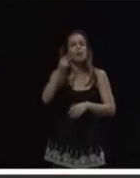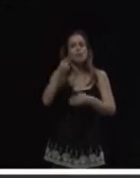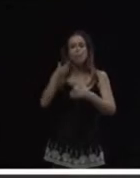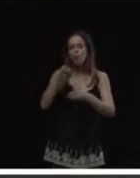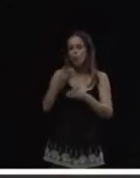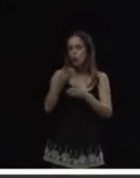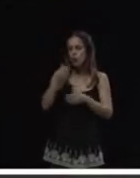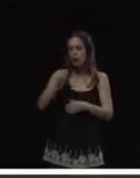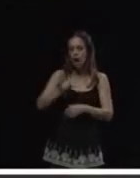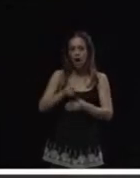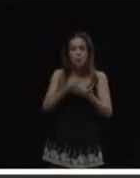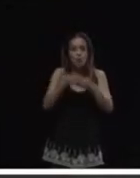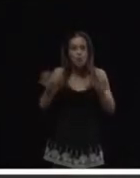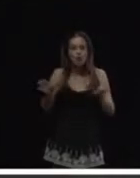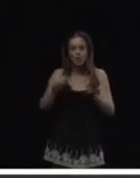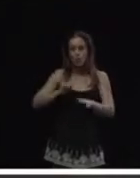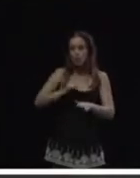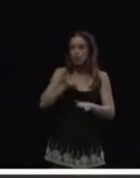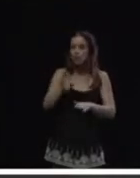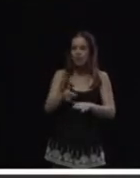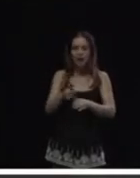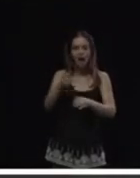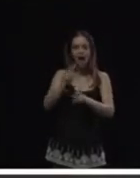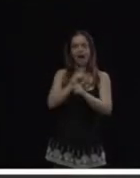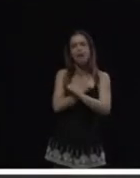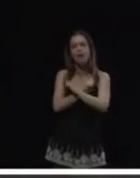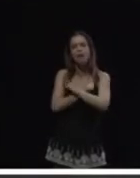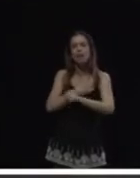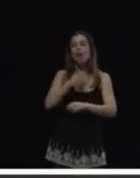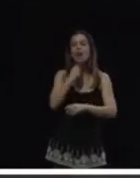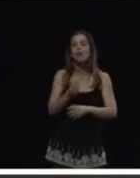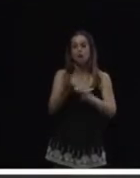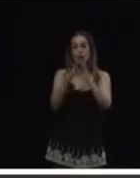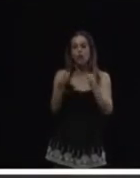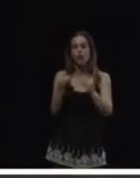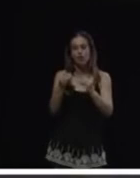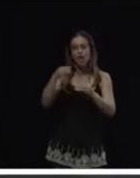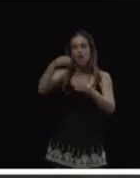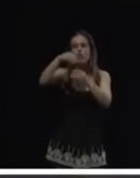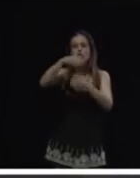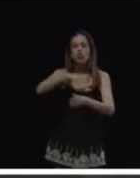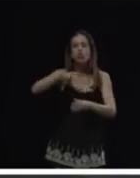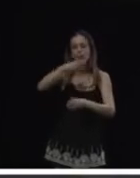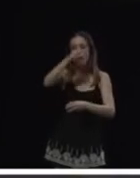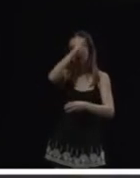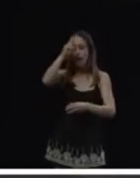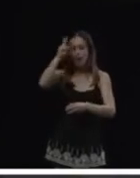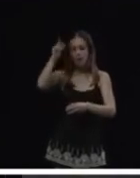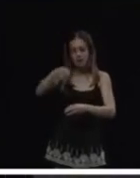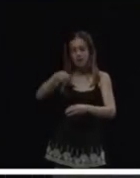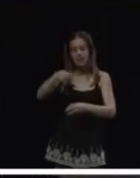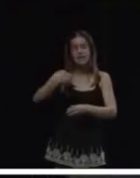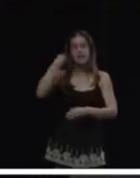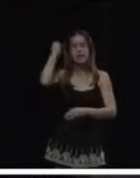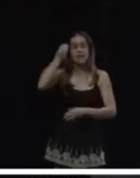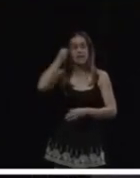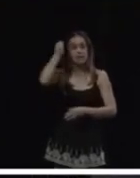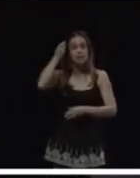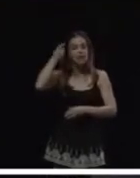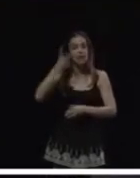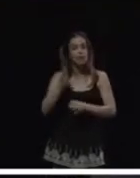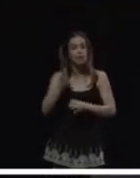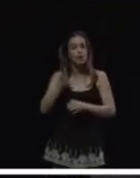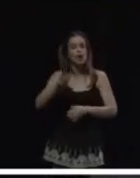va a abrir una puerta a la voz de Andalucía en Madrid. Y creemos, estamos seguros, que por fin,